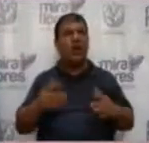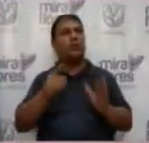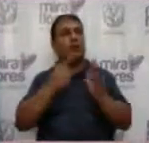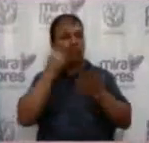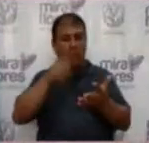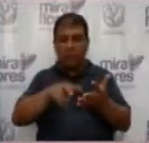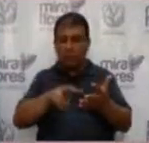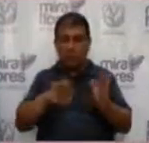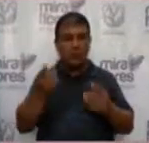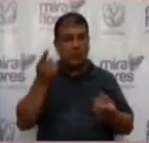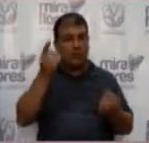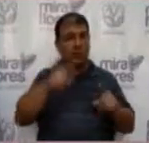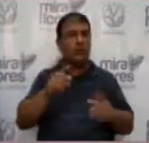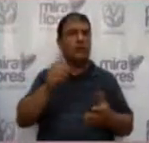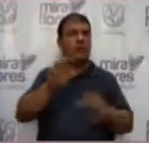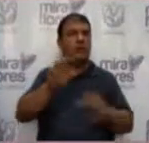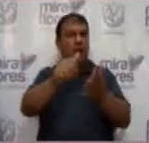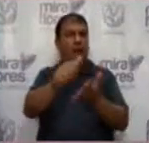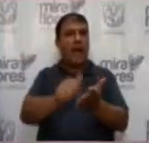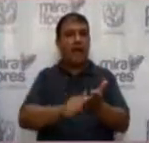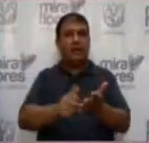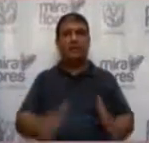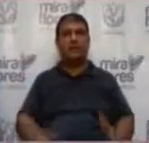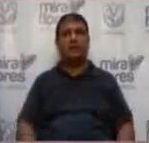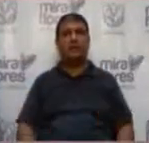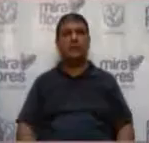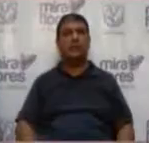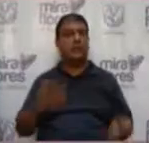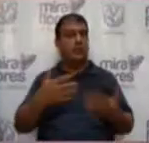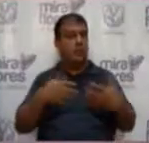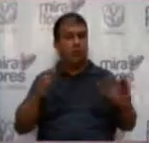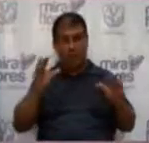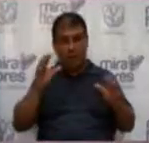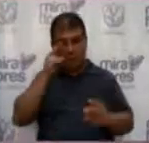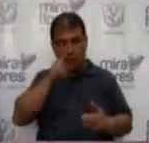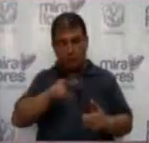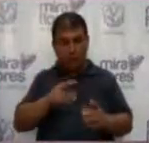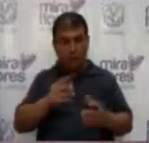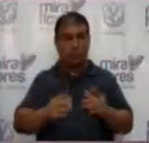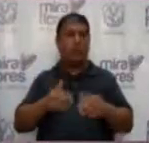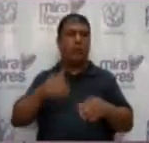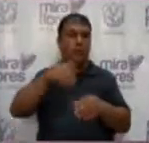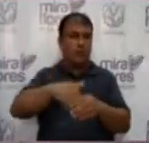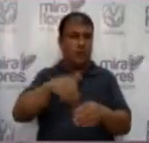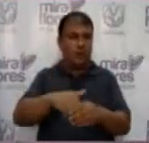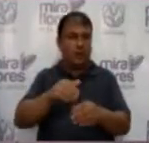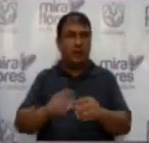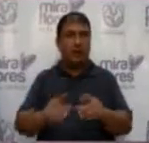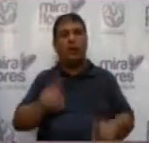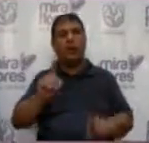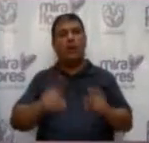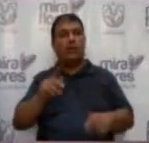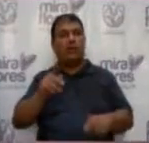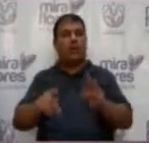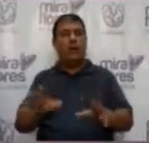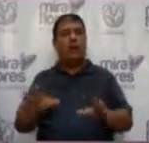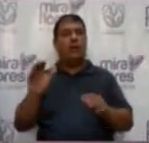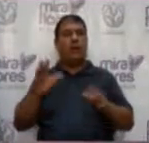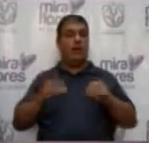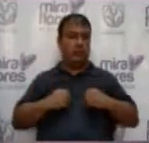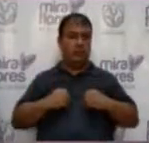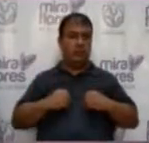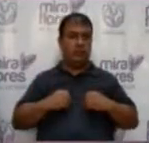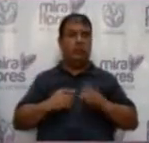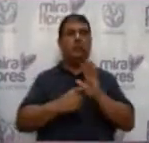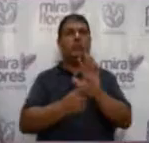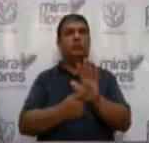alguna observación con relación al acta. Si no hay observaciones, procederemos a votar. Aquellos miembros del Consejo que estén a favor,